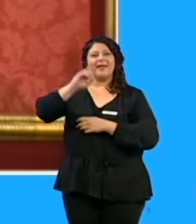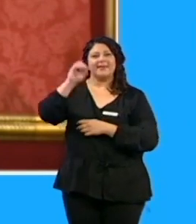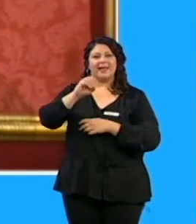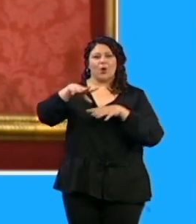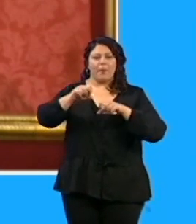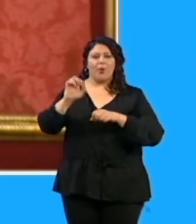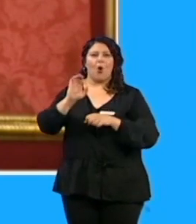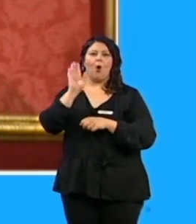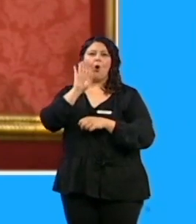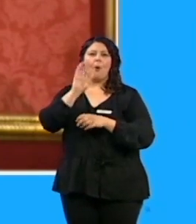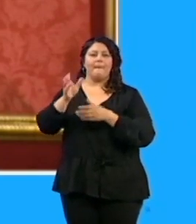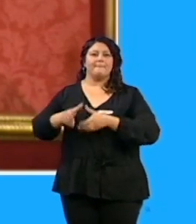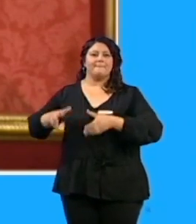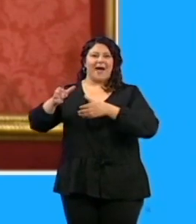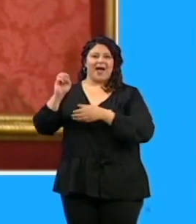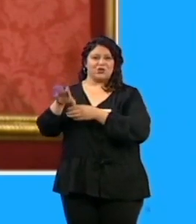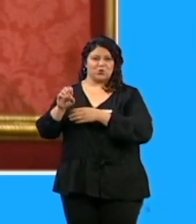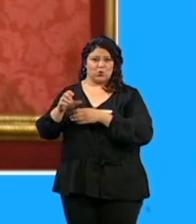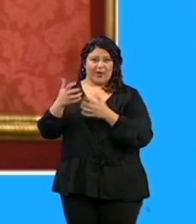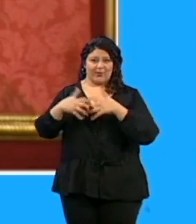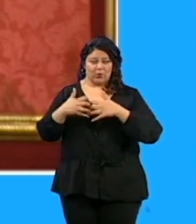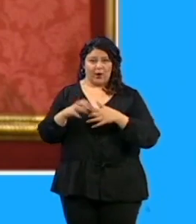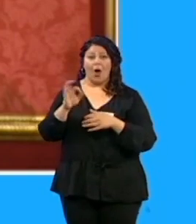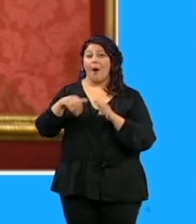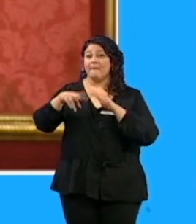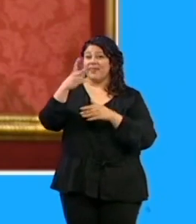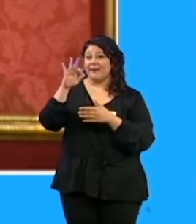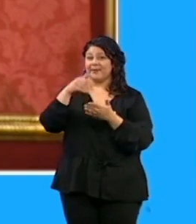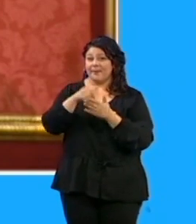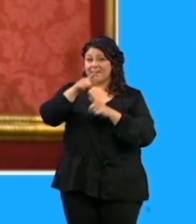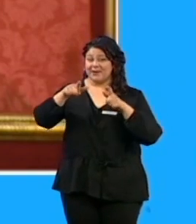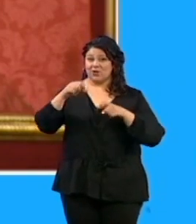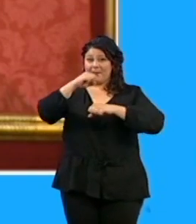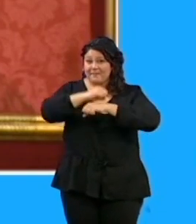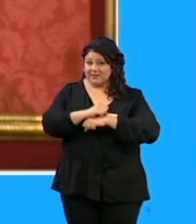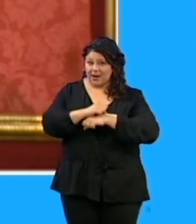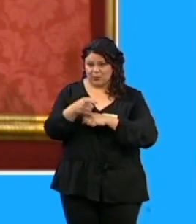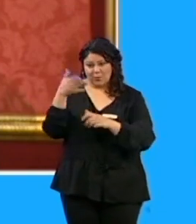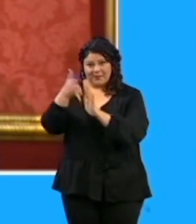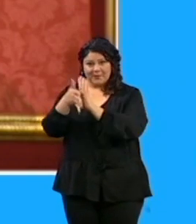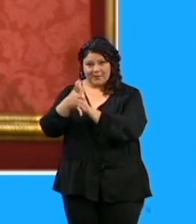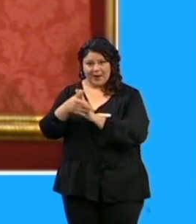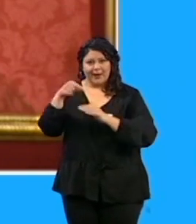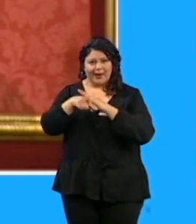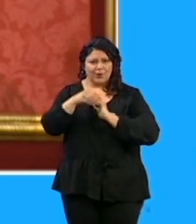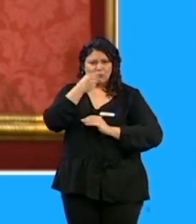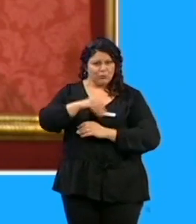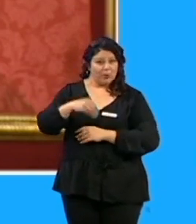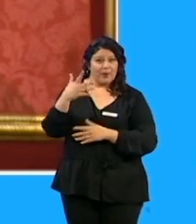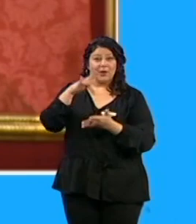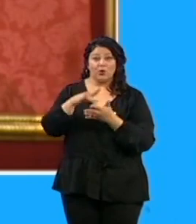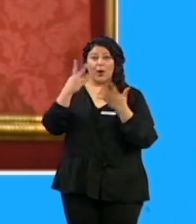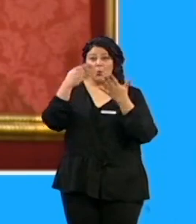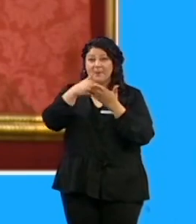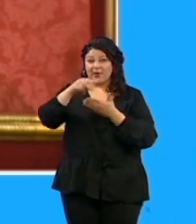público. O explíquele a los más de 20.000 personas desempleadas que tenemos en Granada su magnífica gestión cuando devolvió los 9 millones de